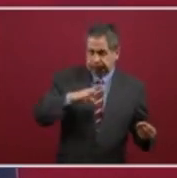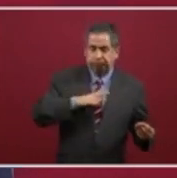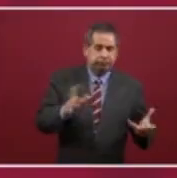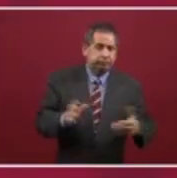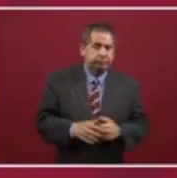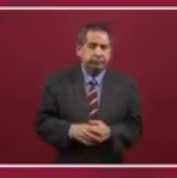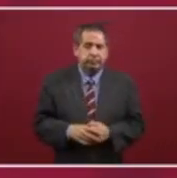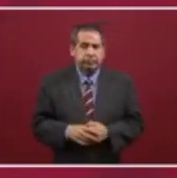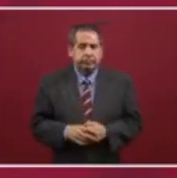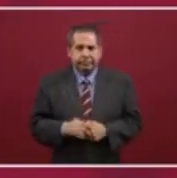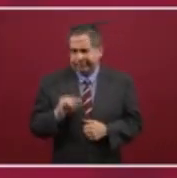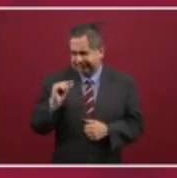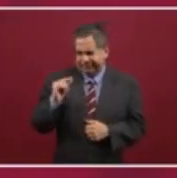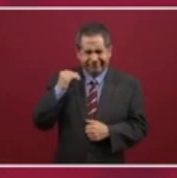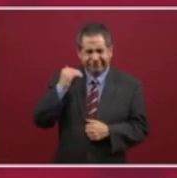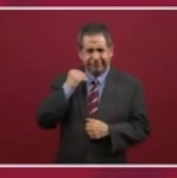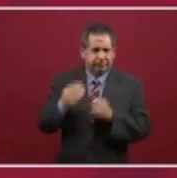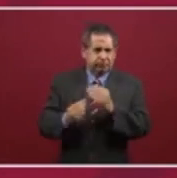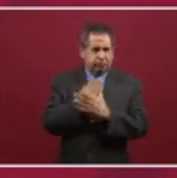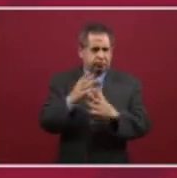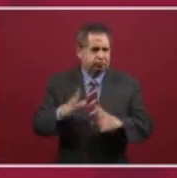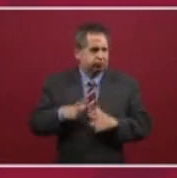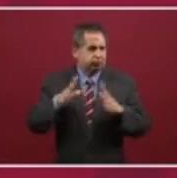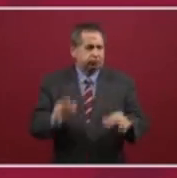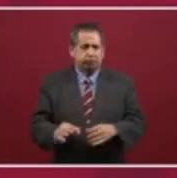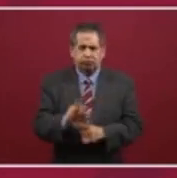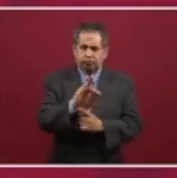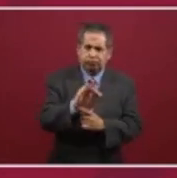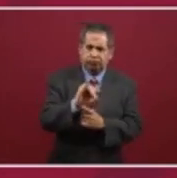Se acaba de crear la fiscalía